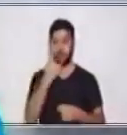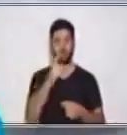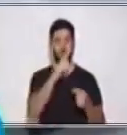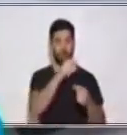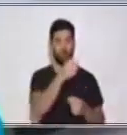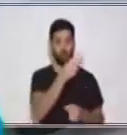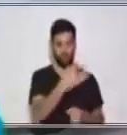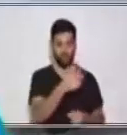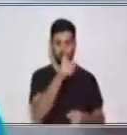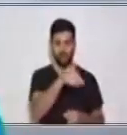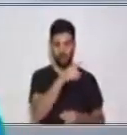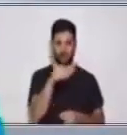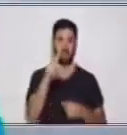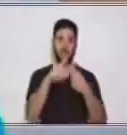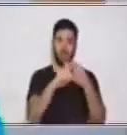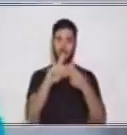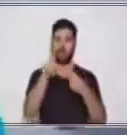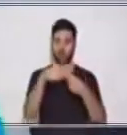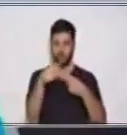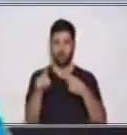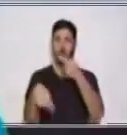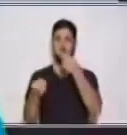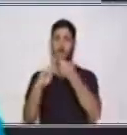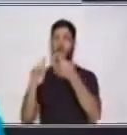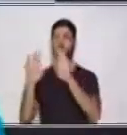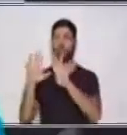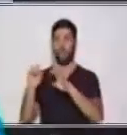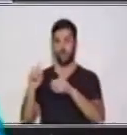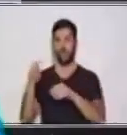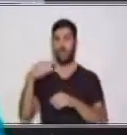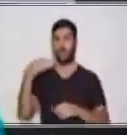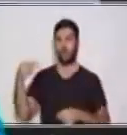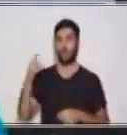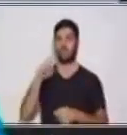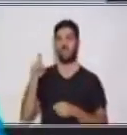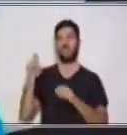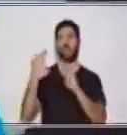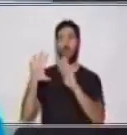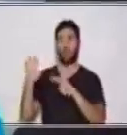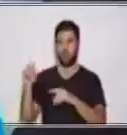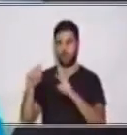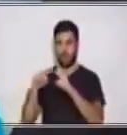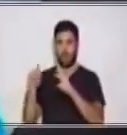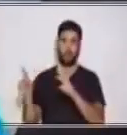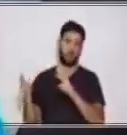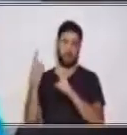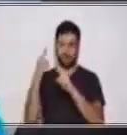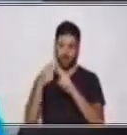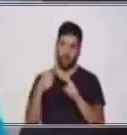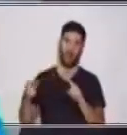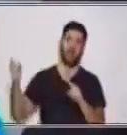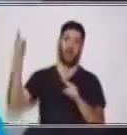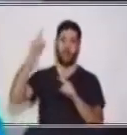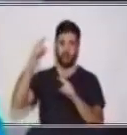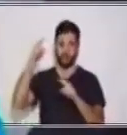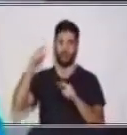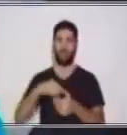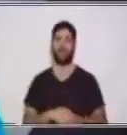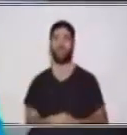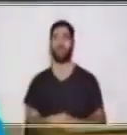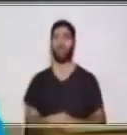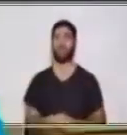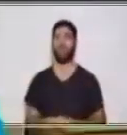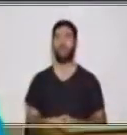Si usted se da cuenta, esto es referenciado para el triángulo rectángulo, aquí lo vamos a poner, aplica